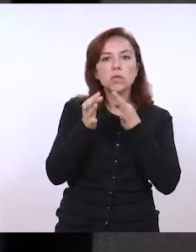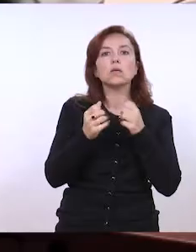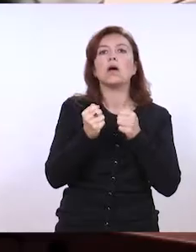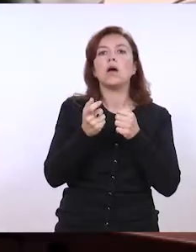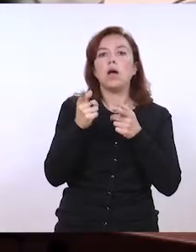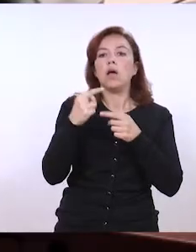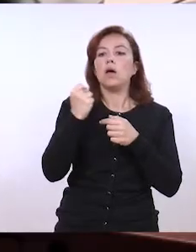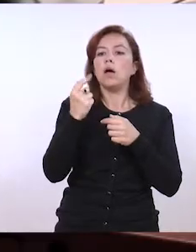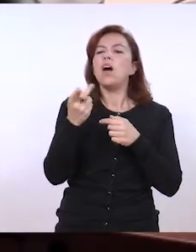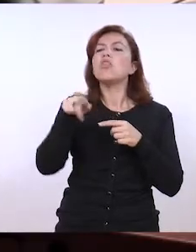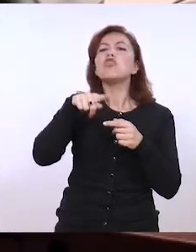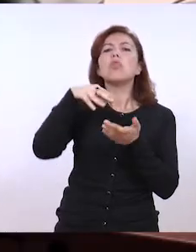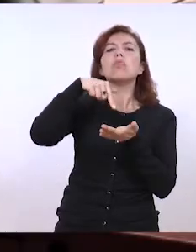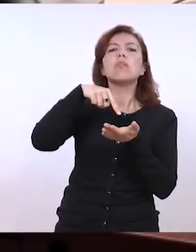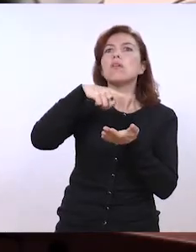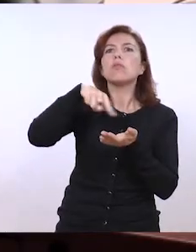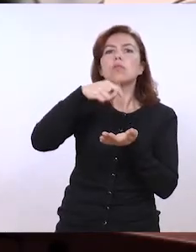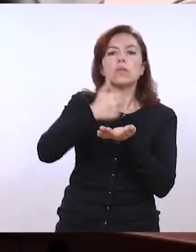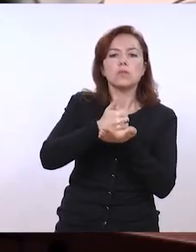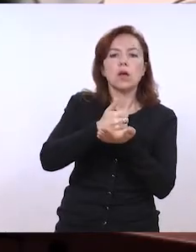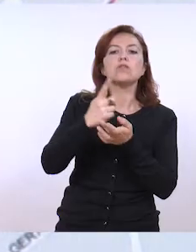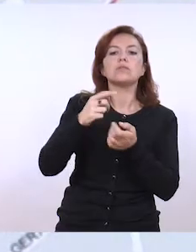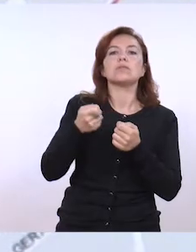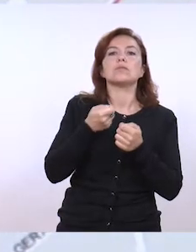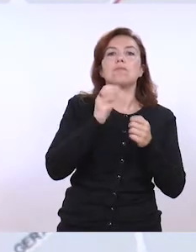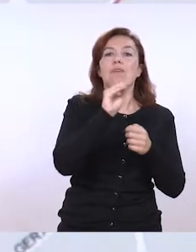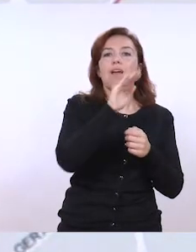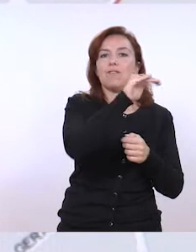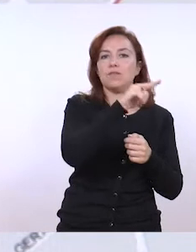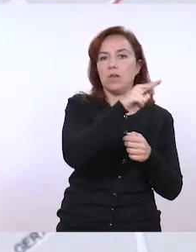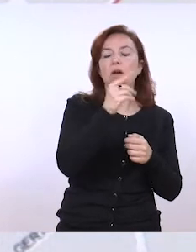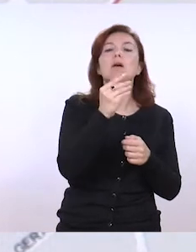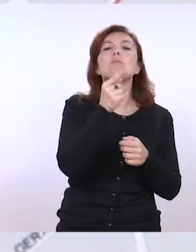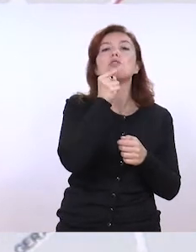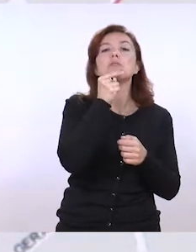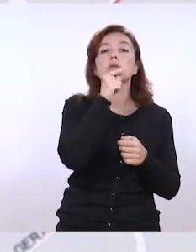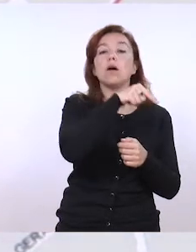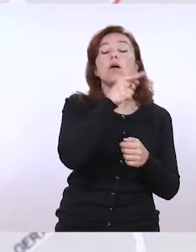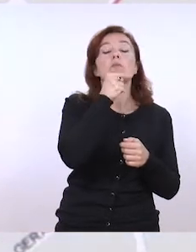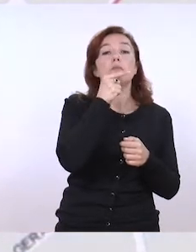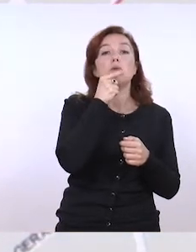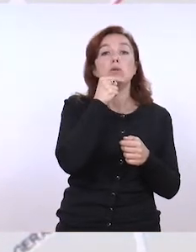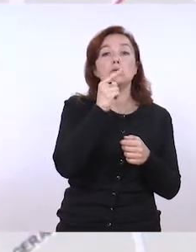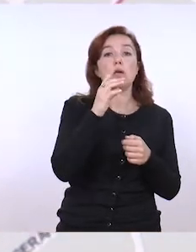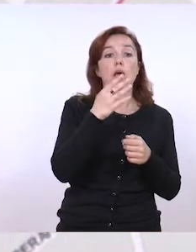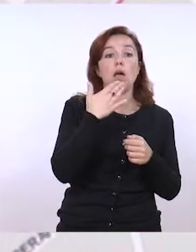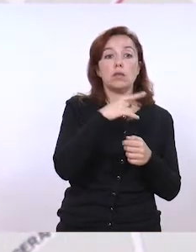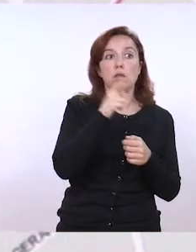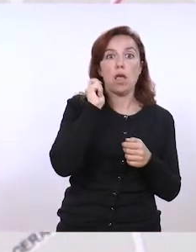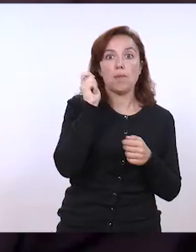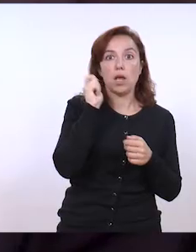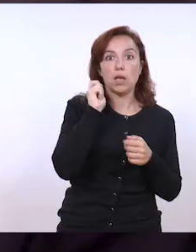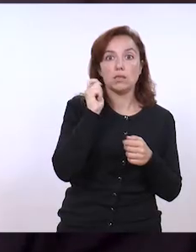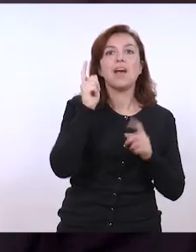una prioridad, va a identificar el lugar y se va a pasar a un despachador. El despachador va a tener esa emergencia localizada y además va a tener